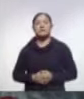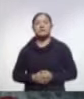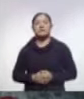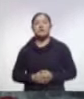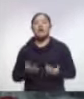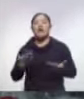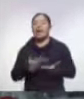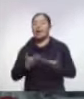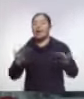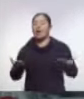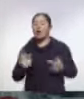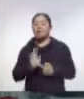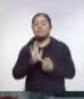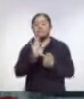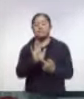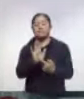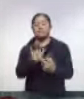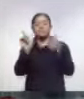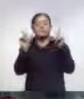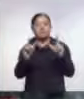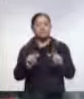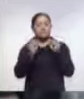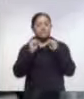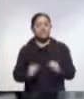le presento las breves de seguridad en Tlaxcala.